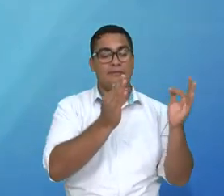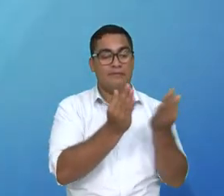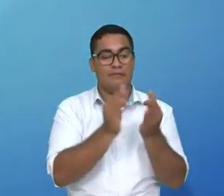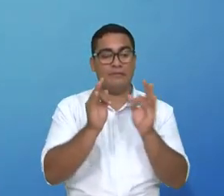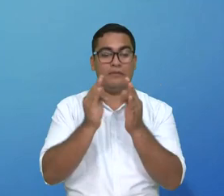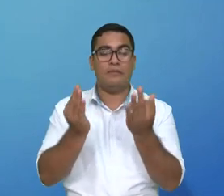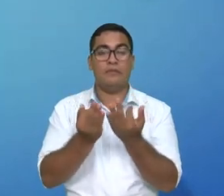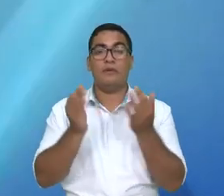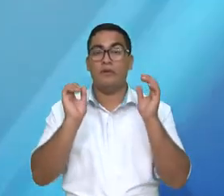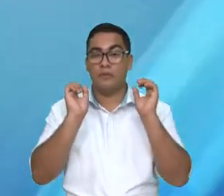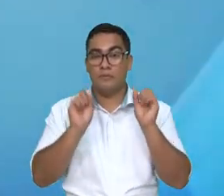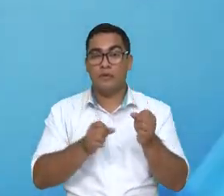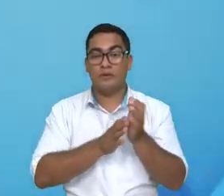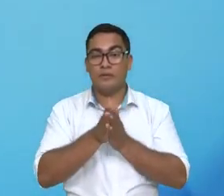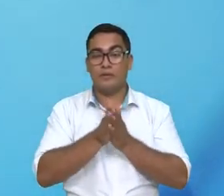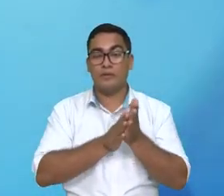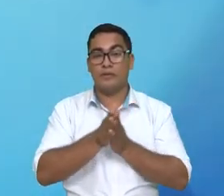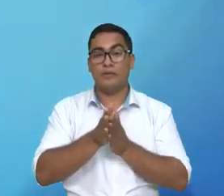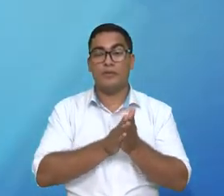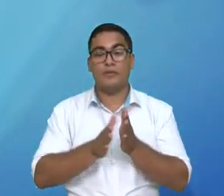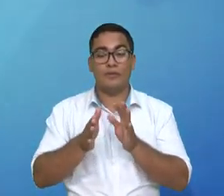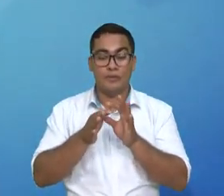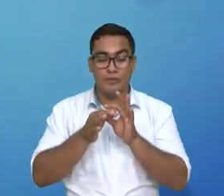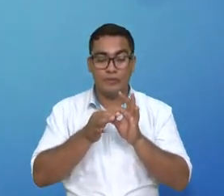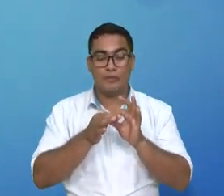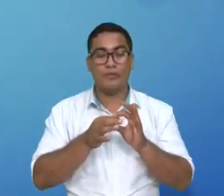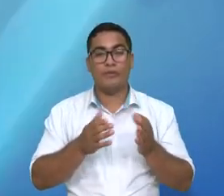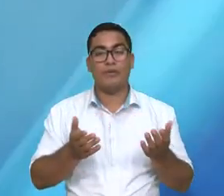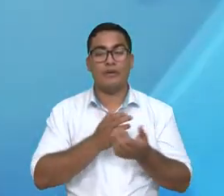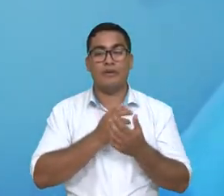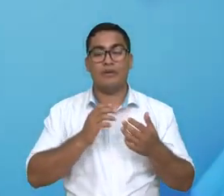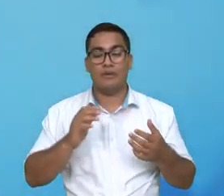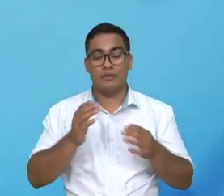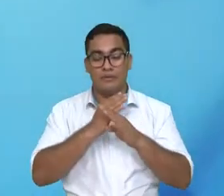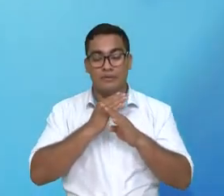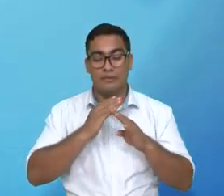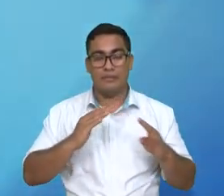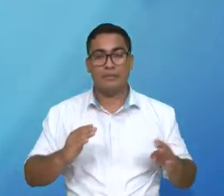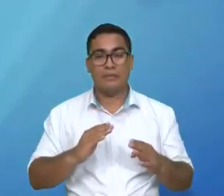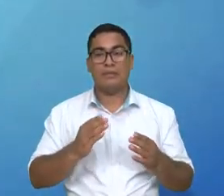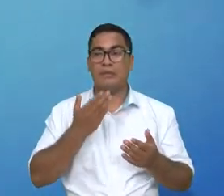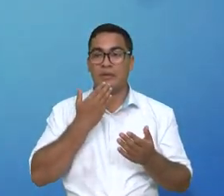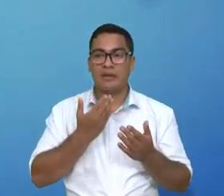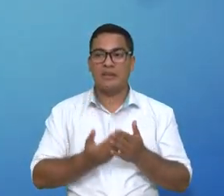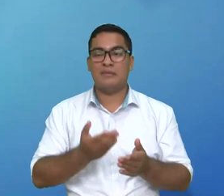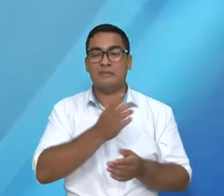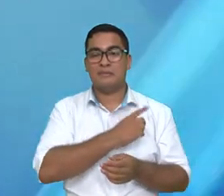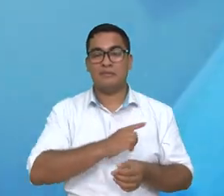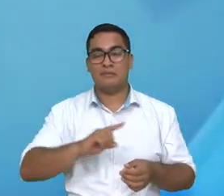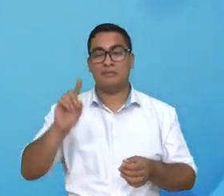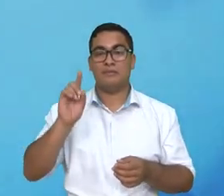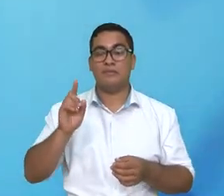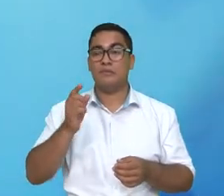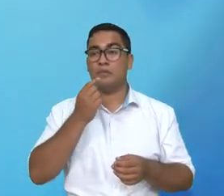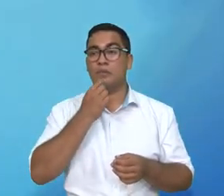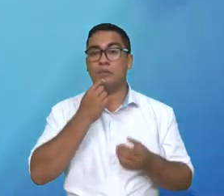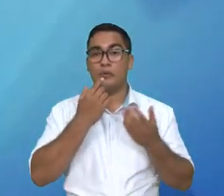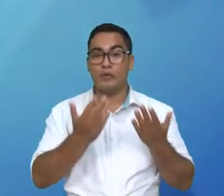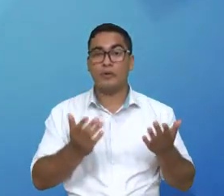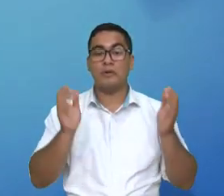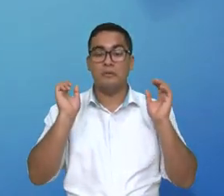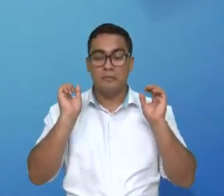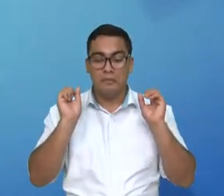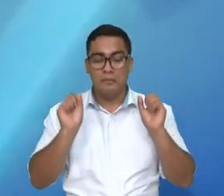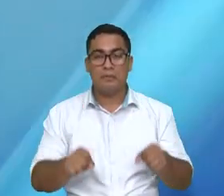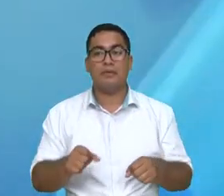de unión, de unidad, de armonía, de paz. Y damos gracias a Dios porque podemos